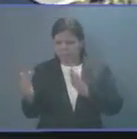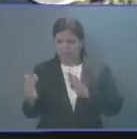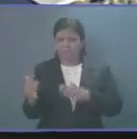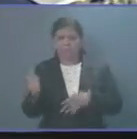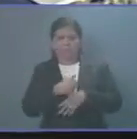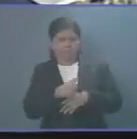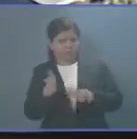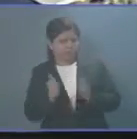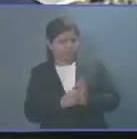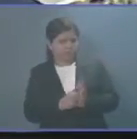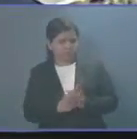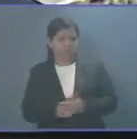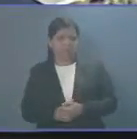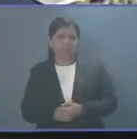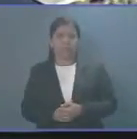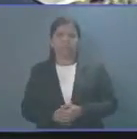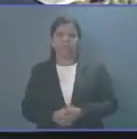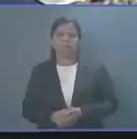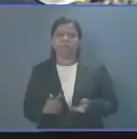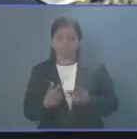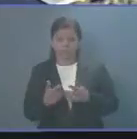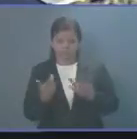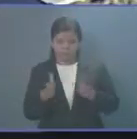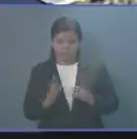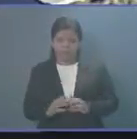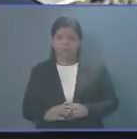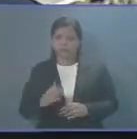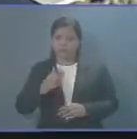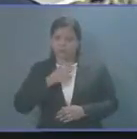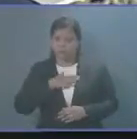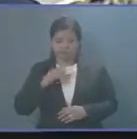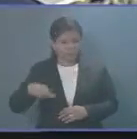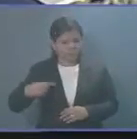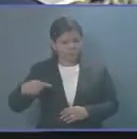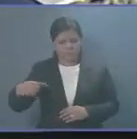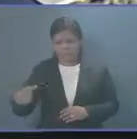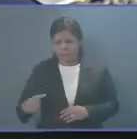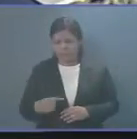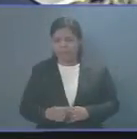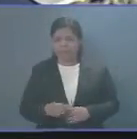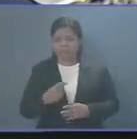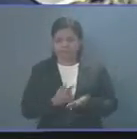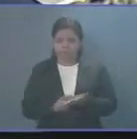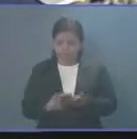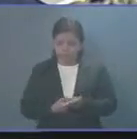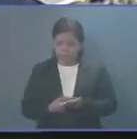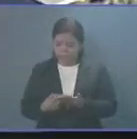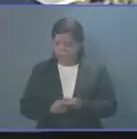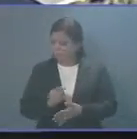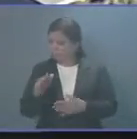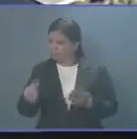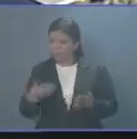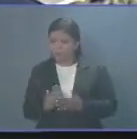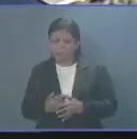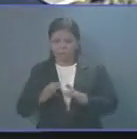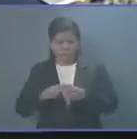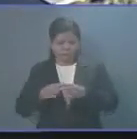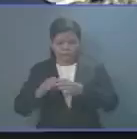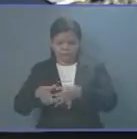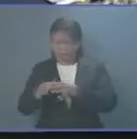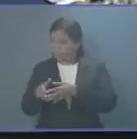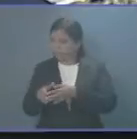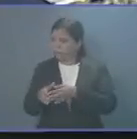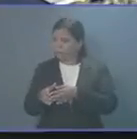del Estado tiene continuamente el debate de todas las comisiones y de